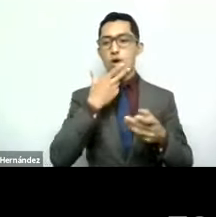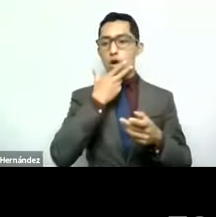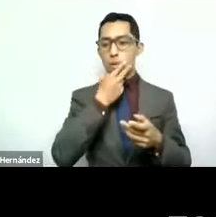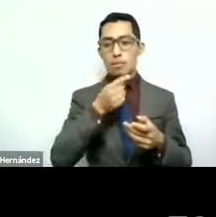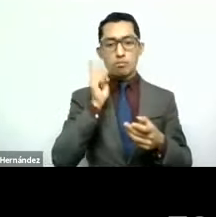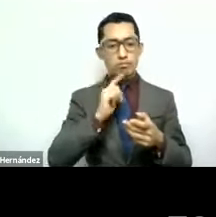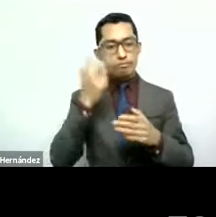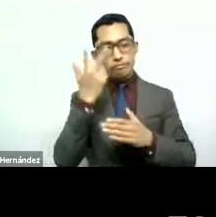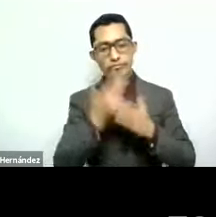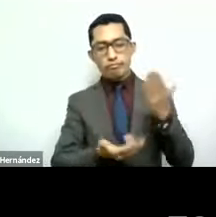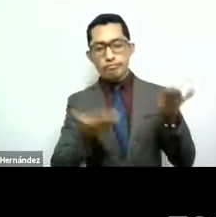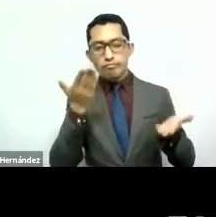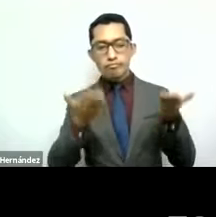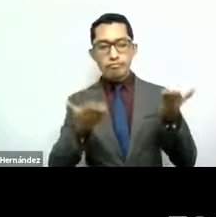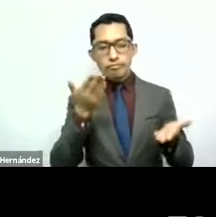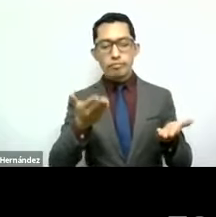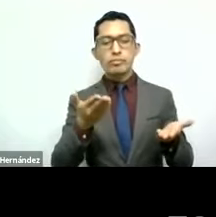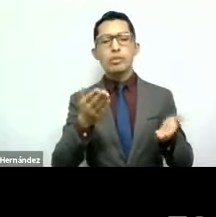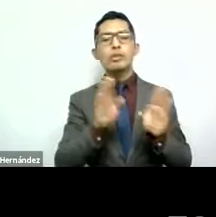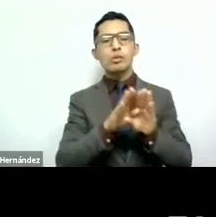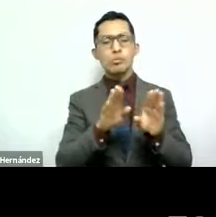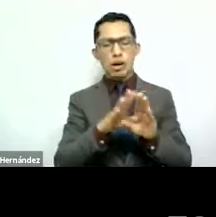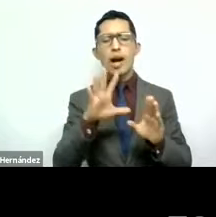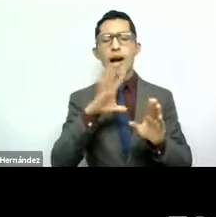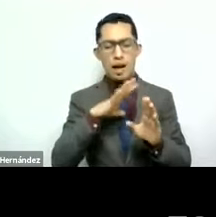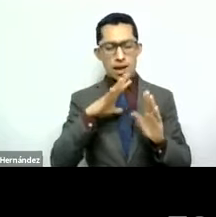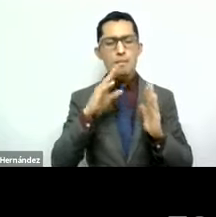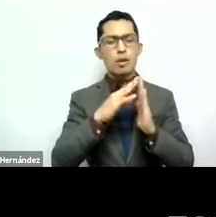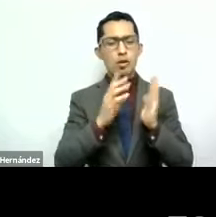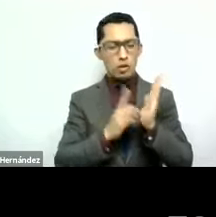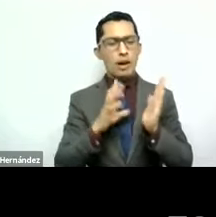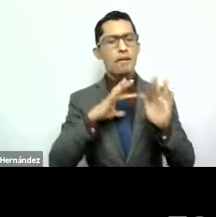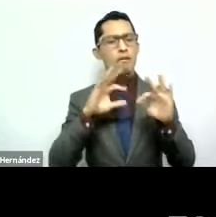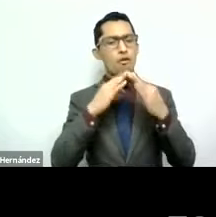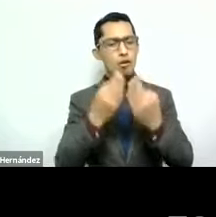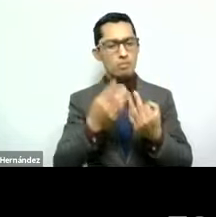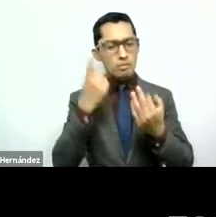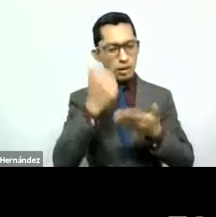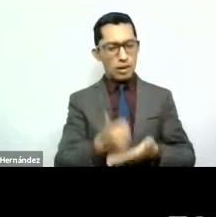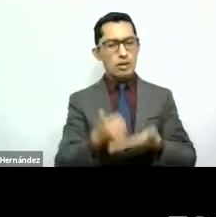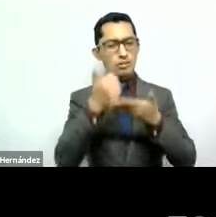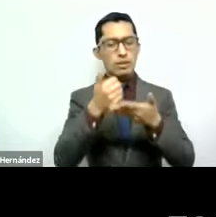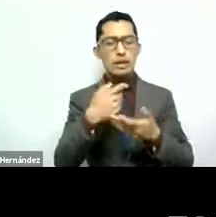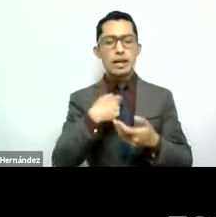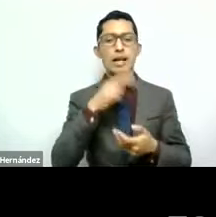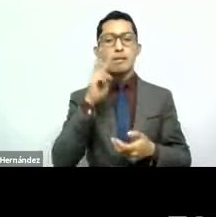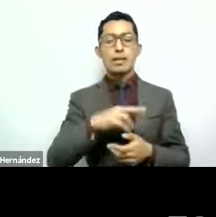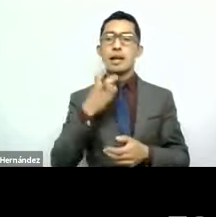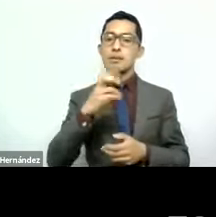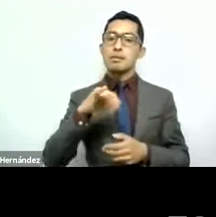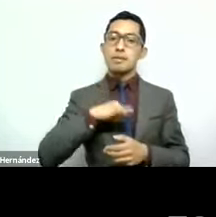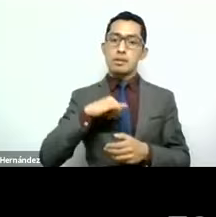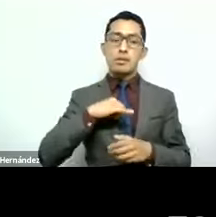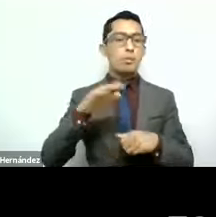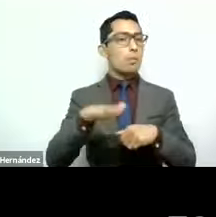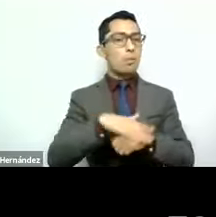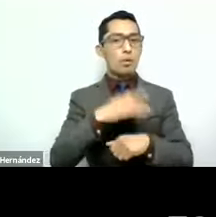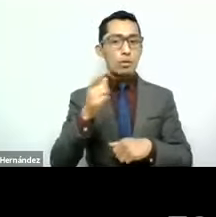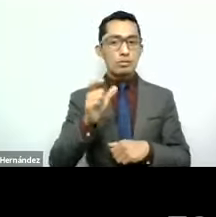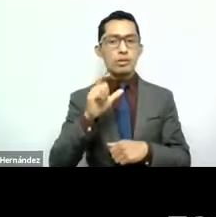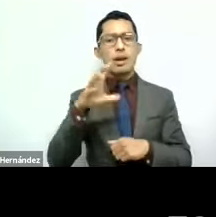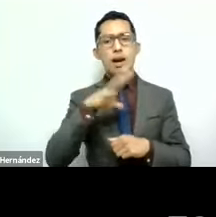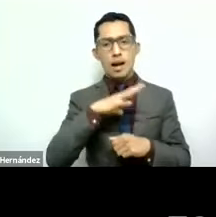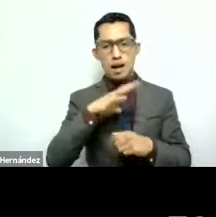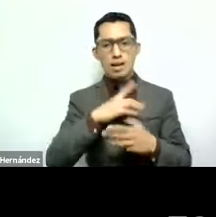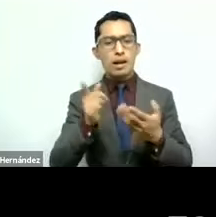advertir que hay toda una metodología en relación con ello. Y llamo su atención porque todos los casos que están en